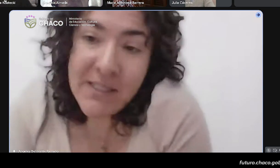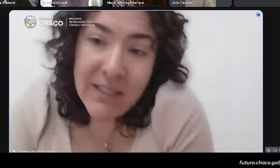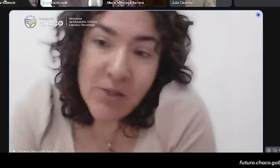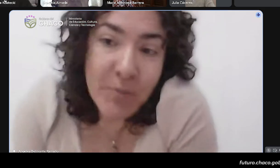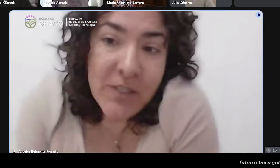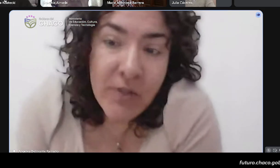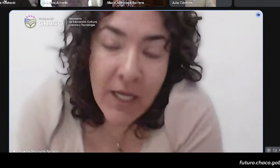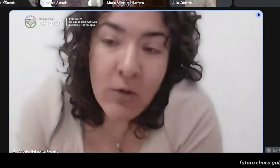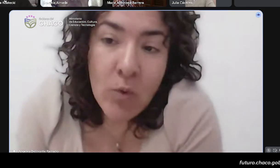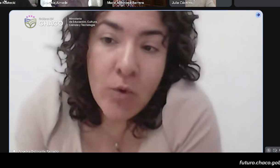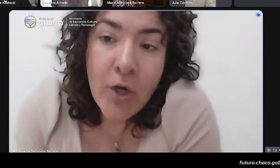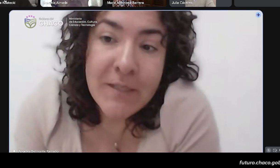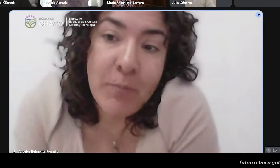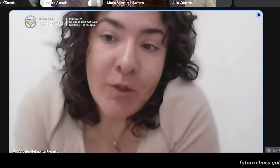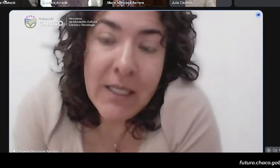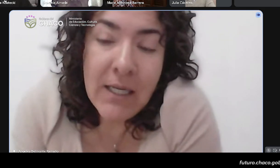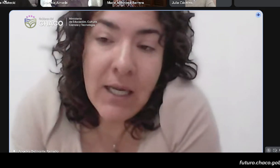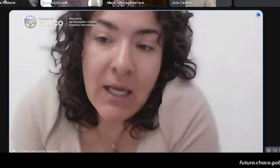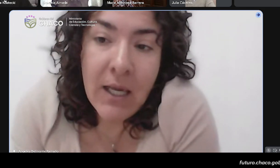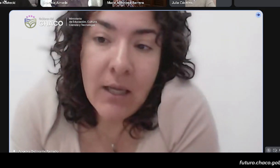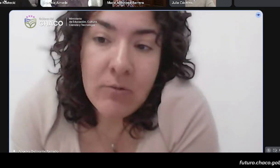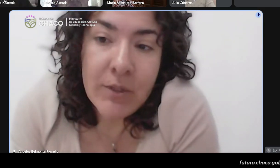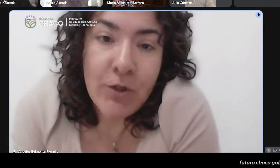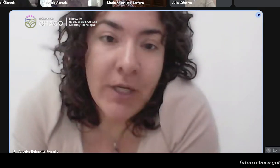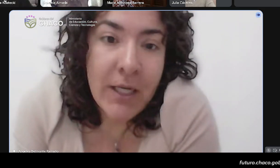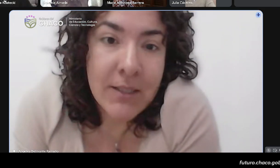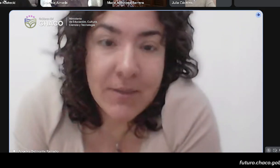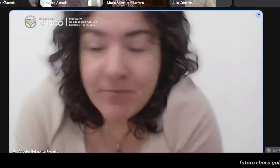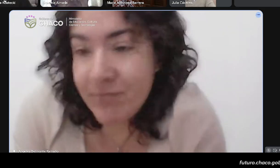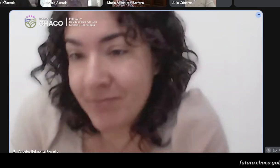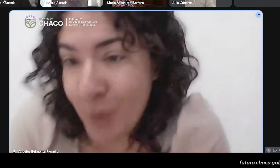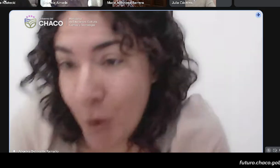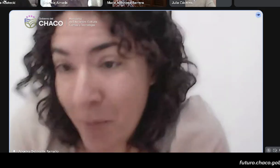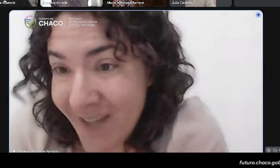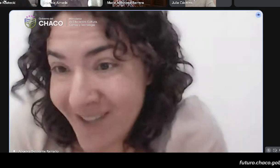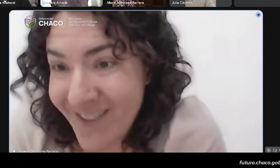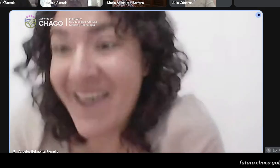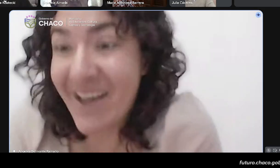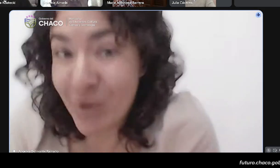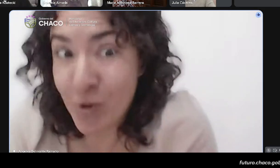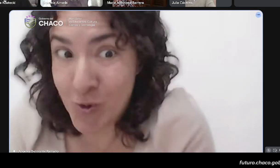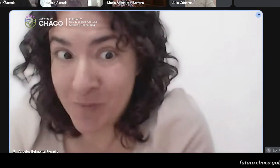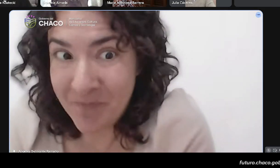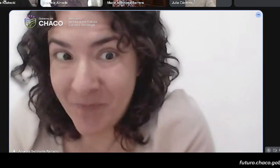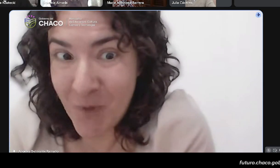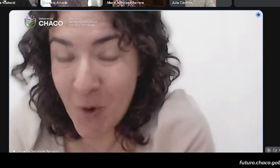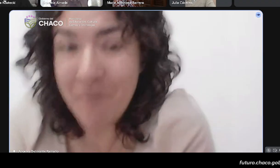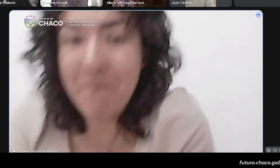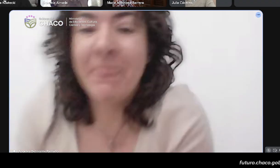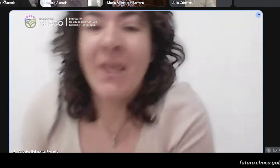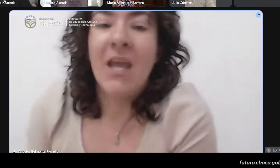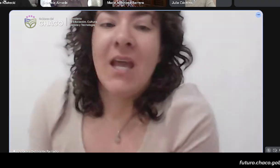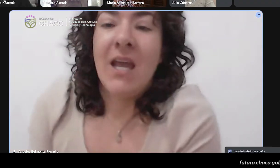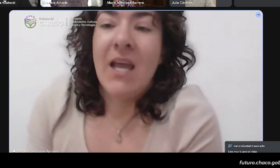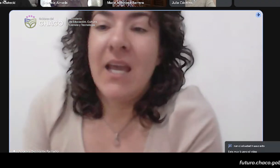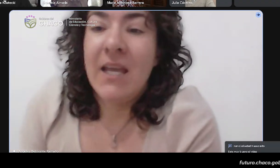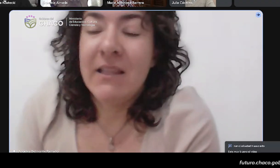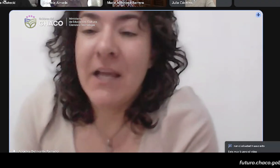En la presentación personal uno expone cuestiones propias de datos, ¿no?